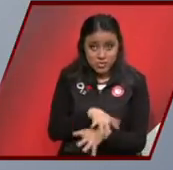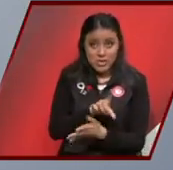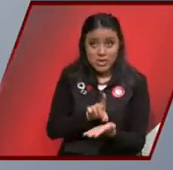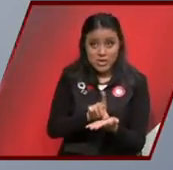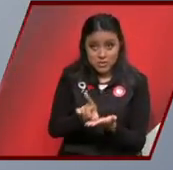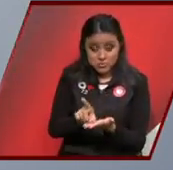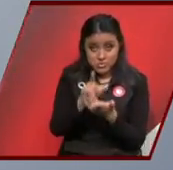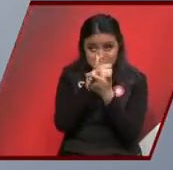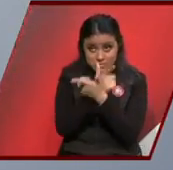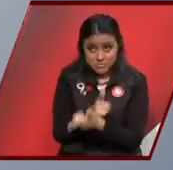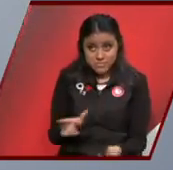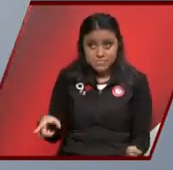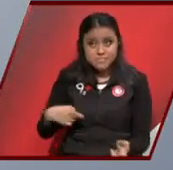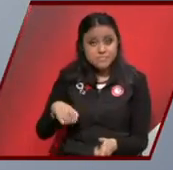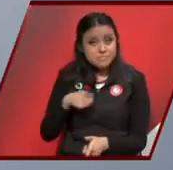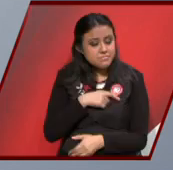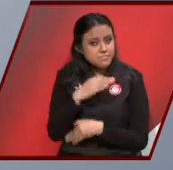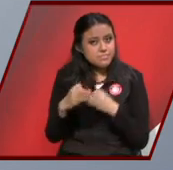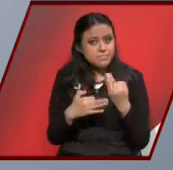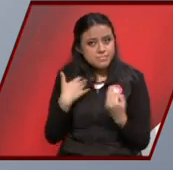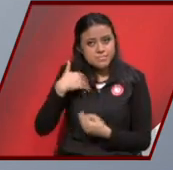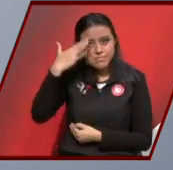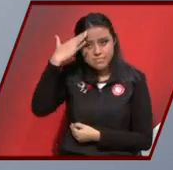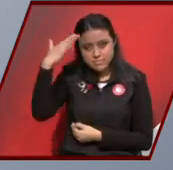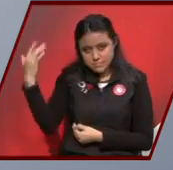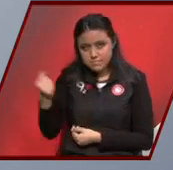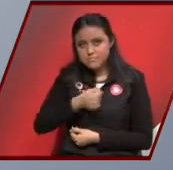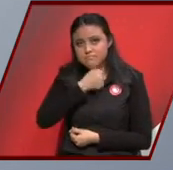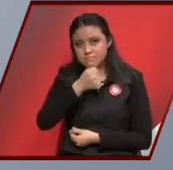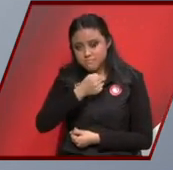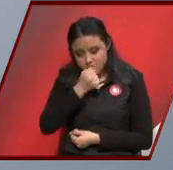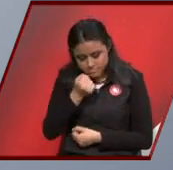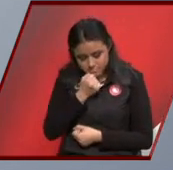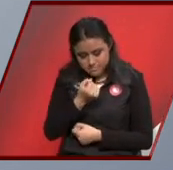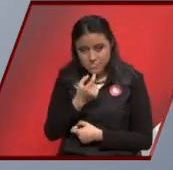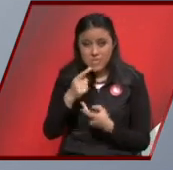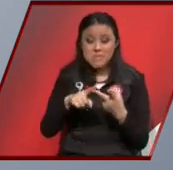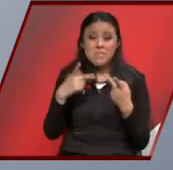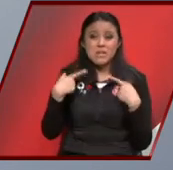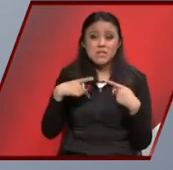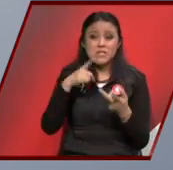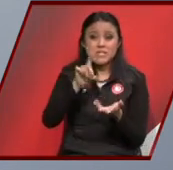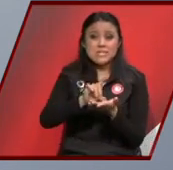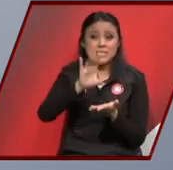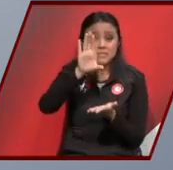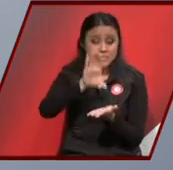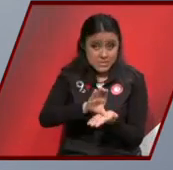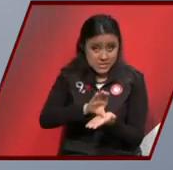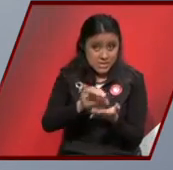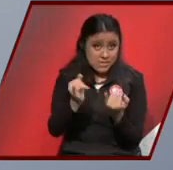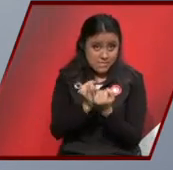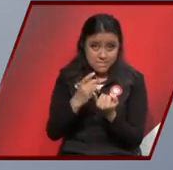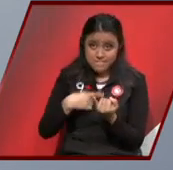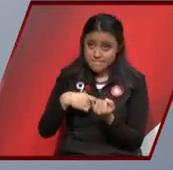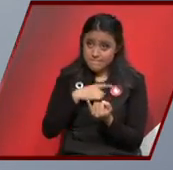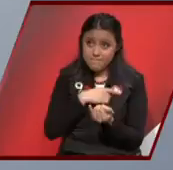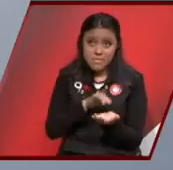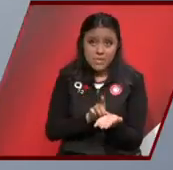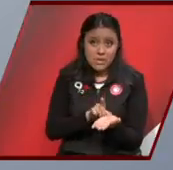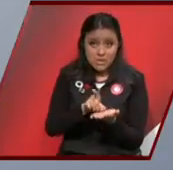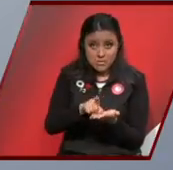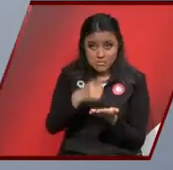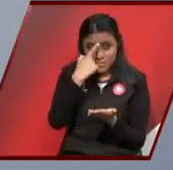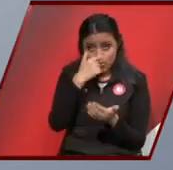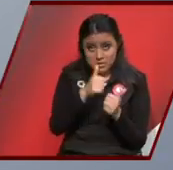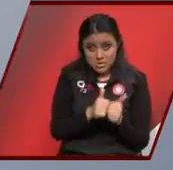derechos y libertades y tenemos que garantizarle a los adultos mayores y a la gente que tiene alguna discapacidad también a garantizarles el derecho